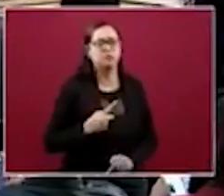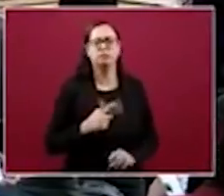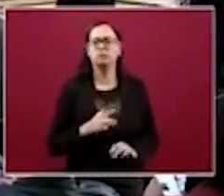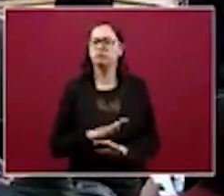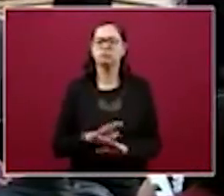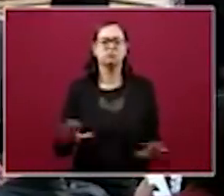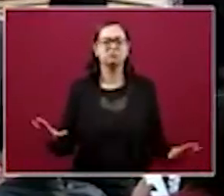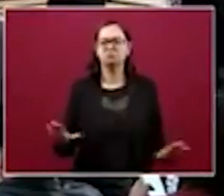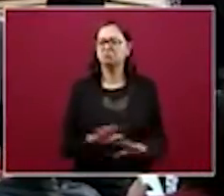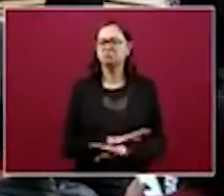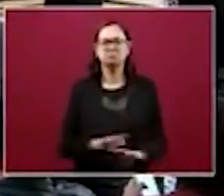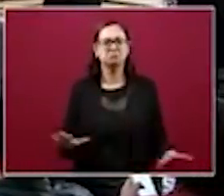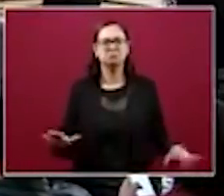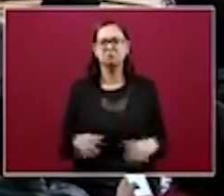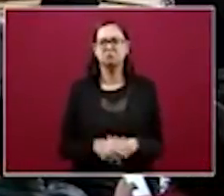Es la primera vez